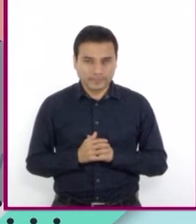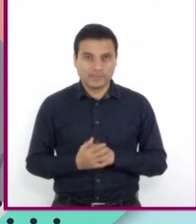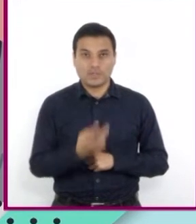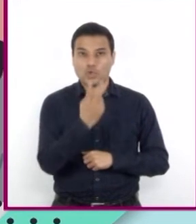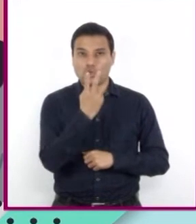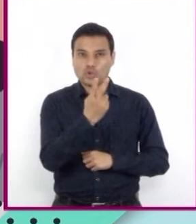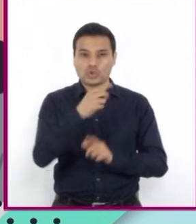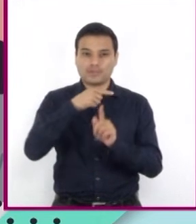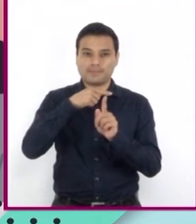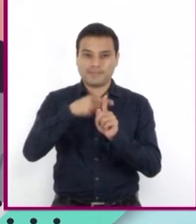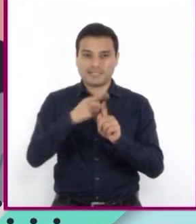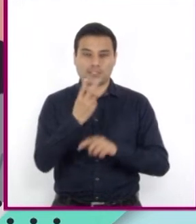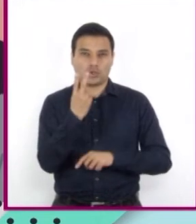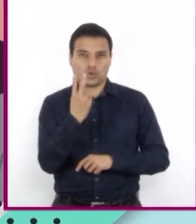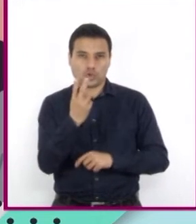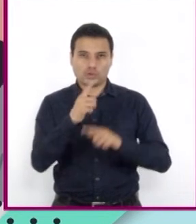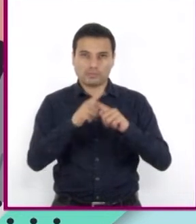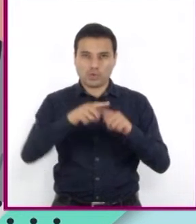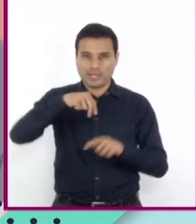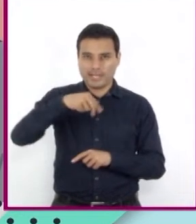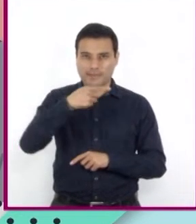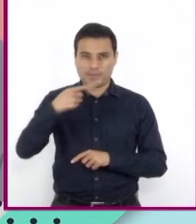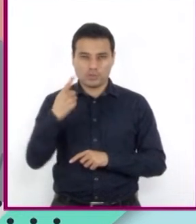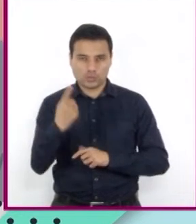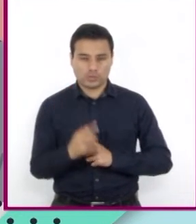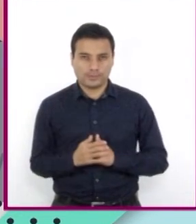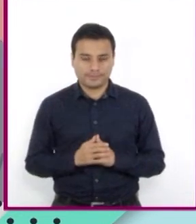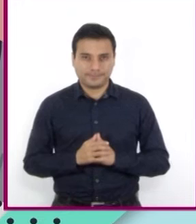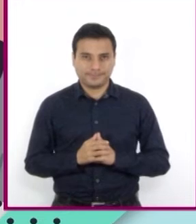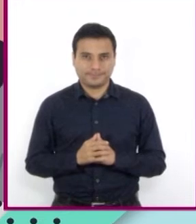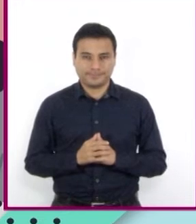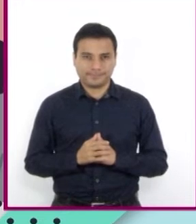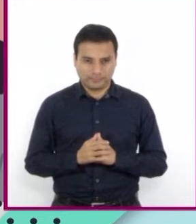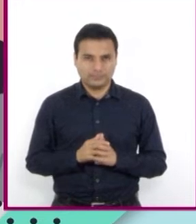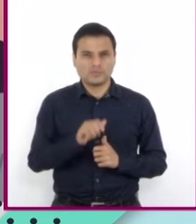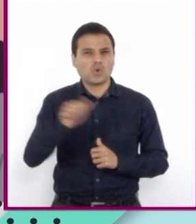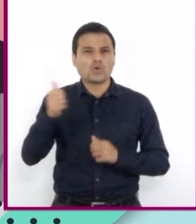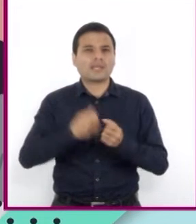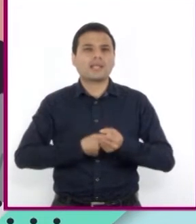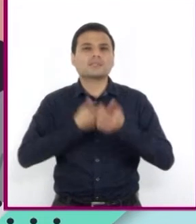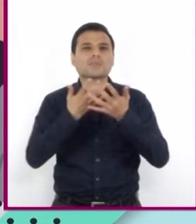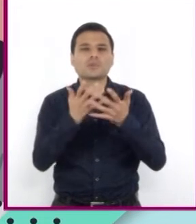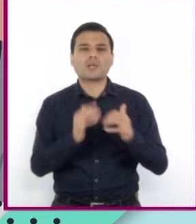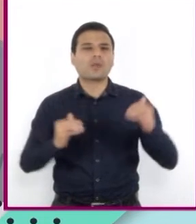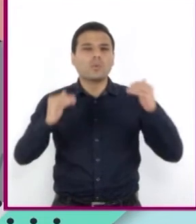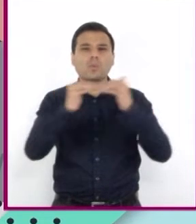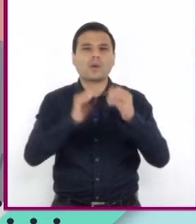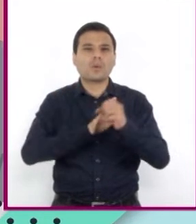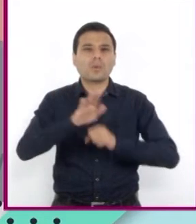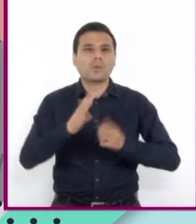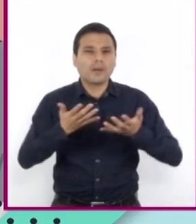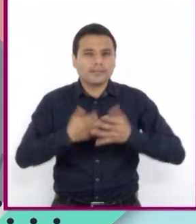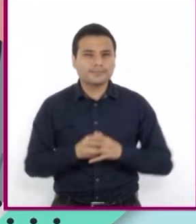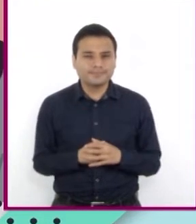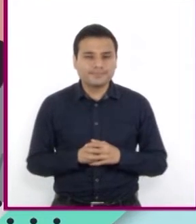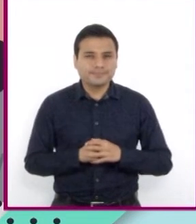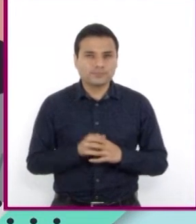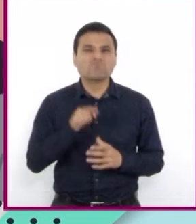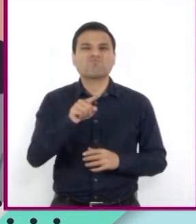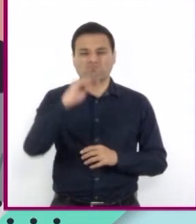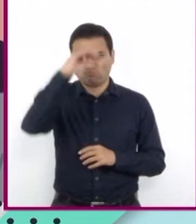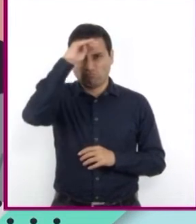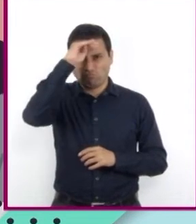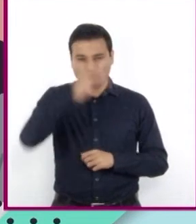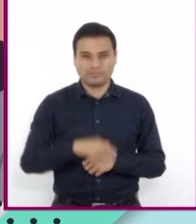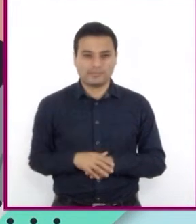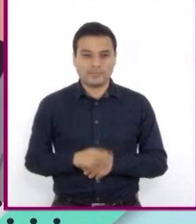2 más el doble de la diferencia de n y 1. ¿Qué otra expresión algebraica proponen que sea equivalente a